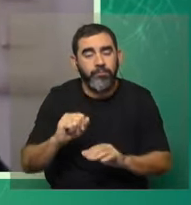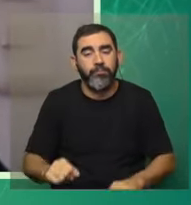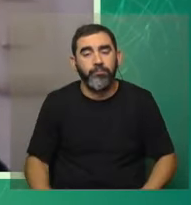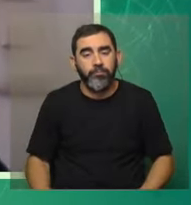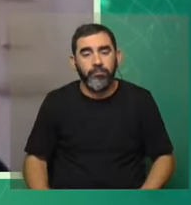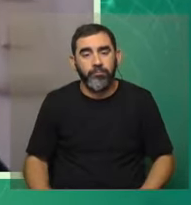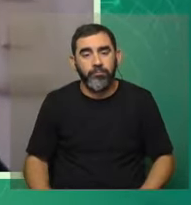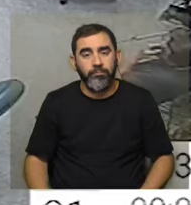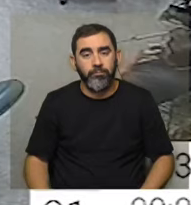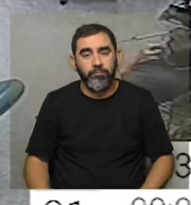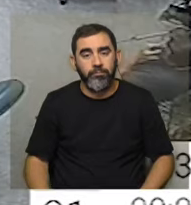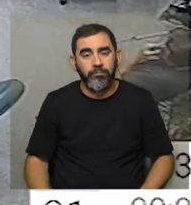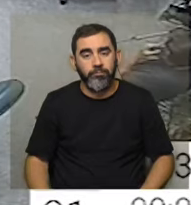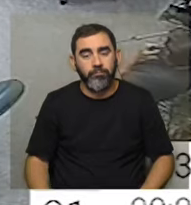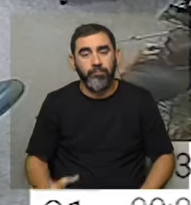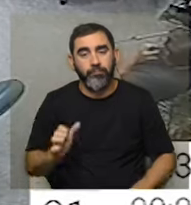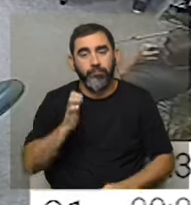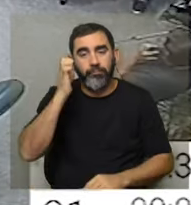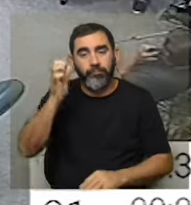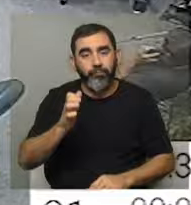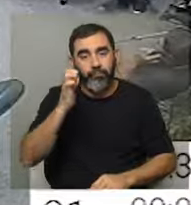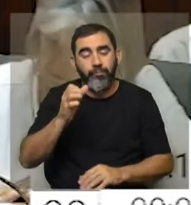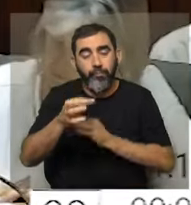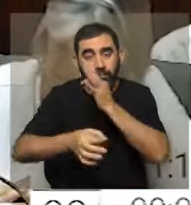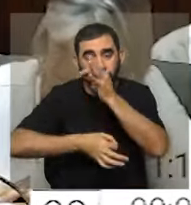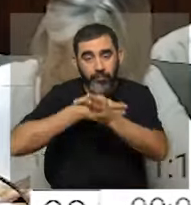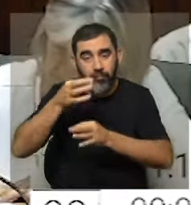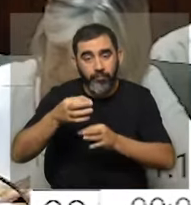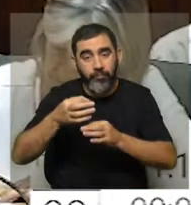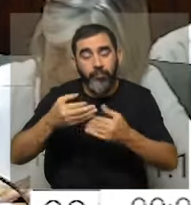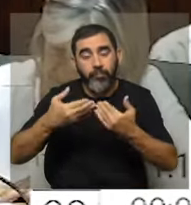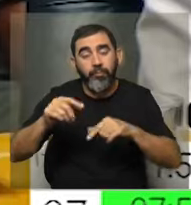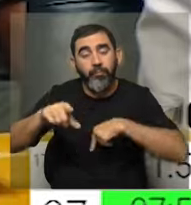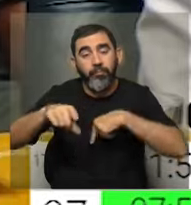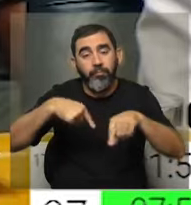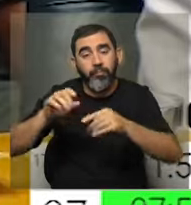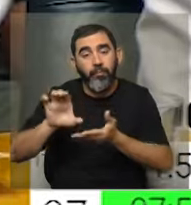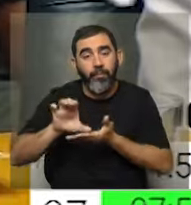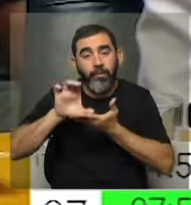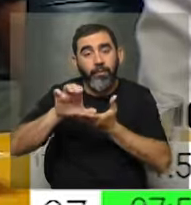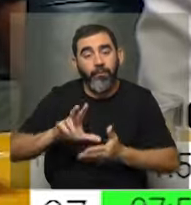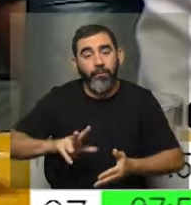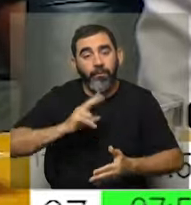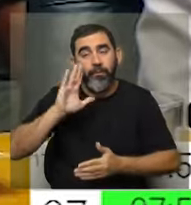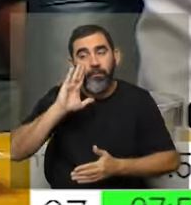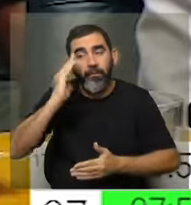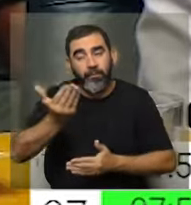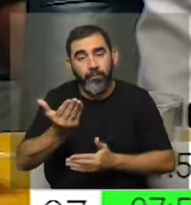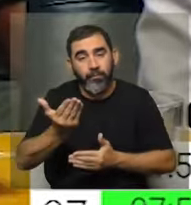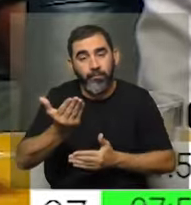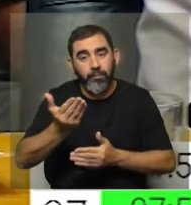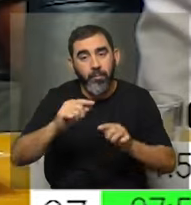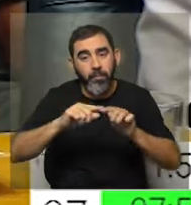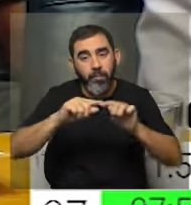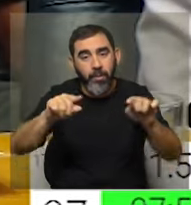emprendimientos turístico el dil garlo explicó que al iniciar el trámite los inversores privados reconocieron que se trataba de un